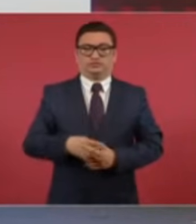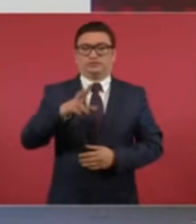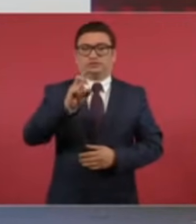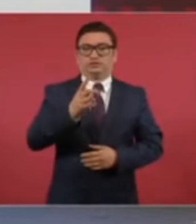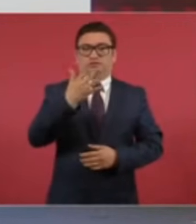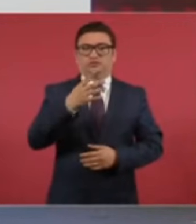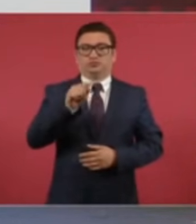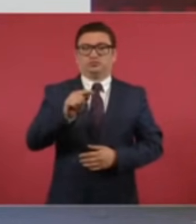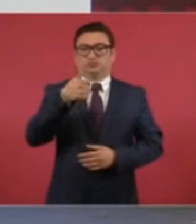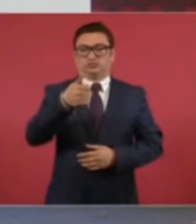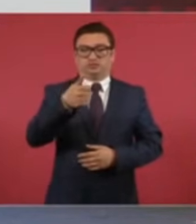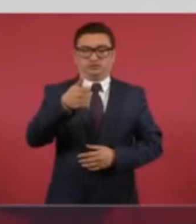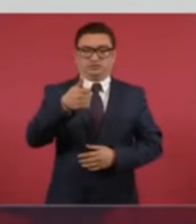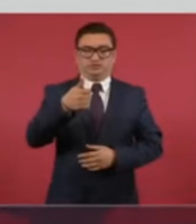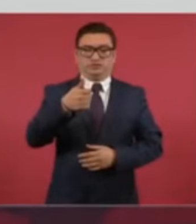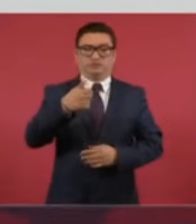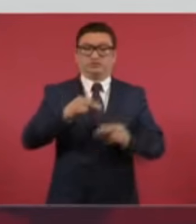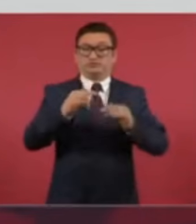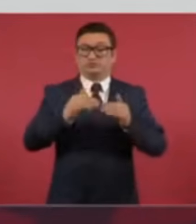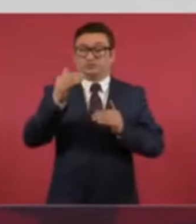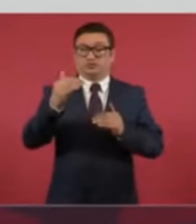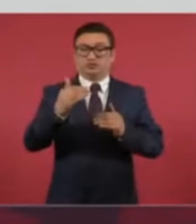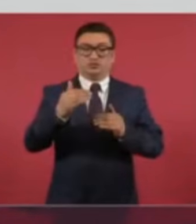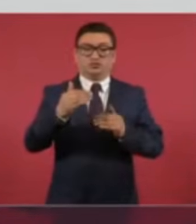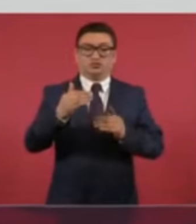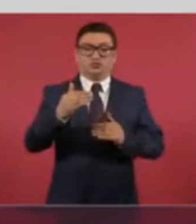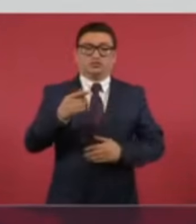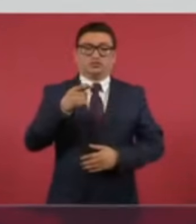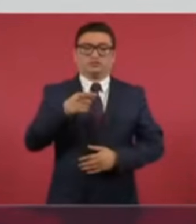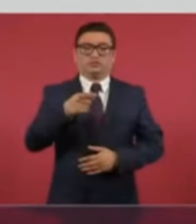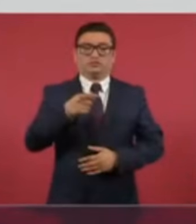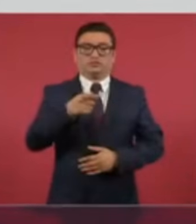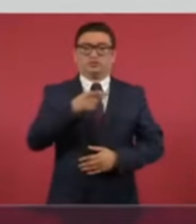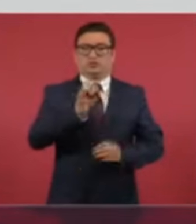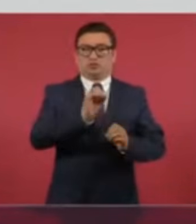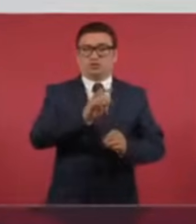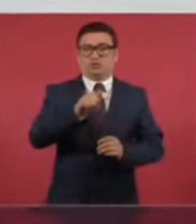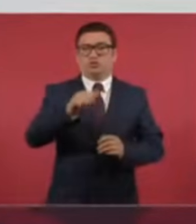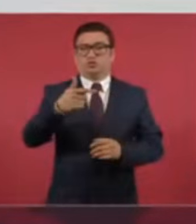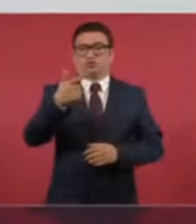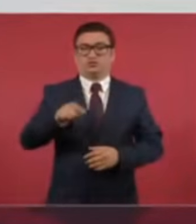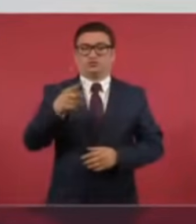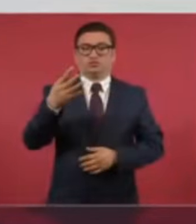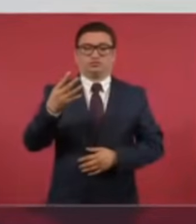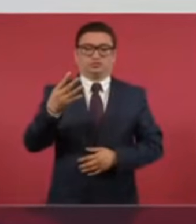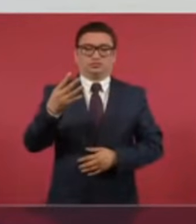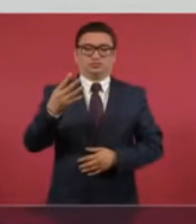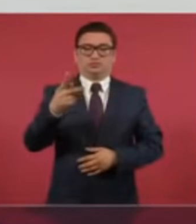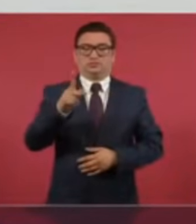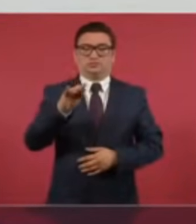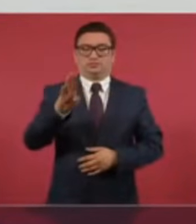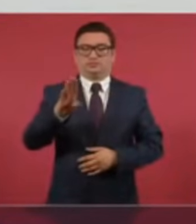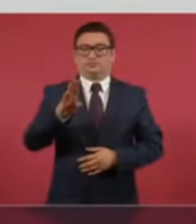35.6, aquí el aumento, aquí no hubo aumento, pero aquí sí, 7.4 del PIB.